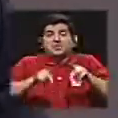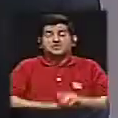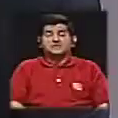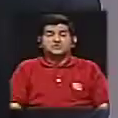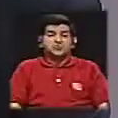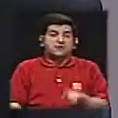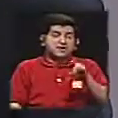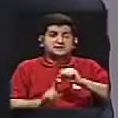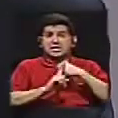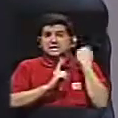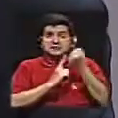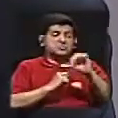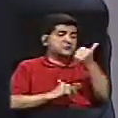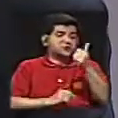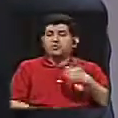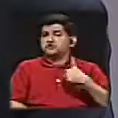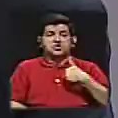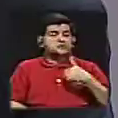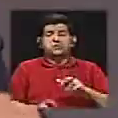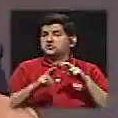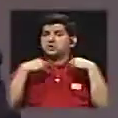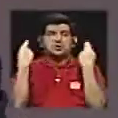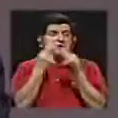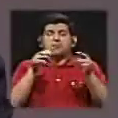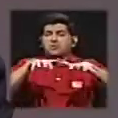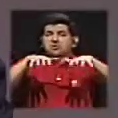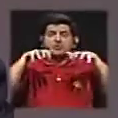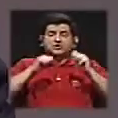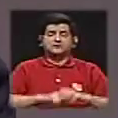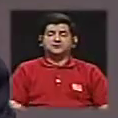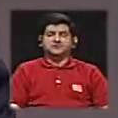y en otras ni siquiera convención hubo. Pero él tuvo